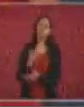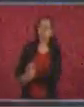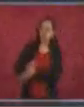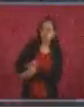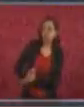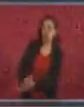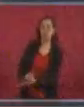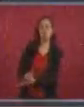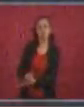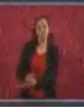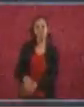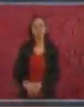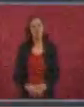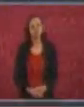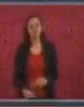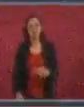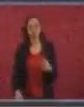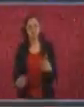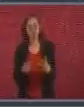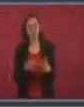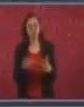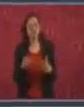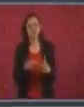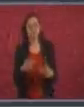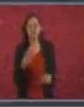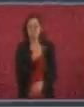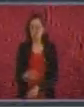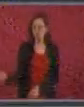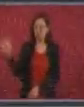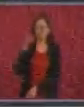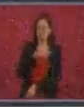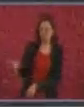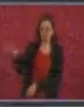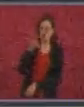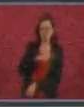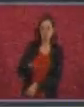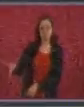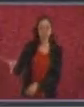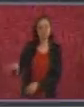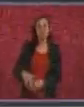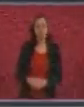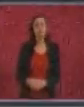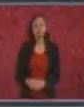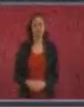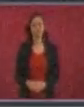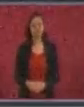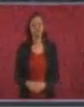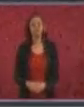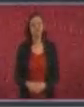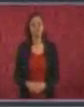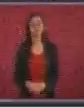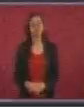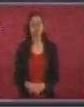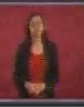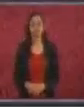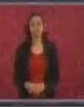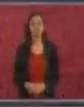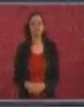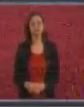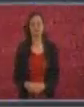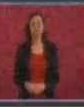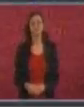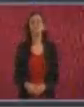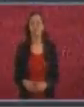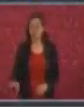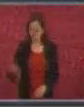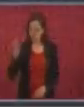aparte de los del PAN, que decíamos la otra vez, son la punta de lanza de la oposición, también están los del PRI, y tenemos por ahí